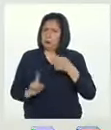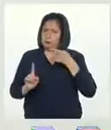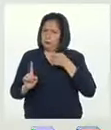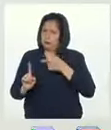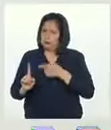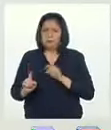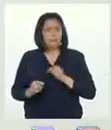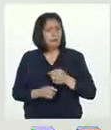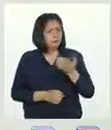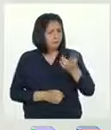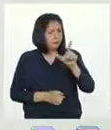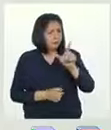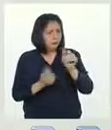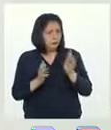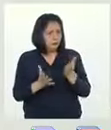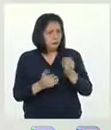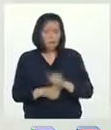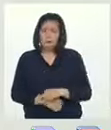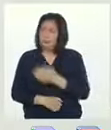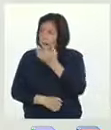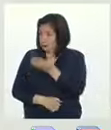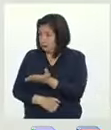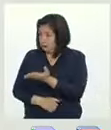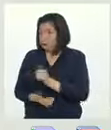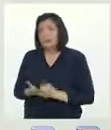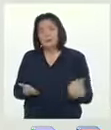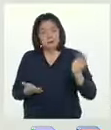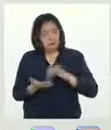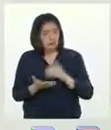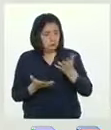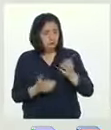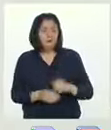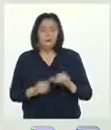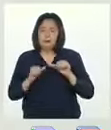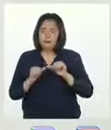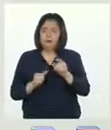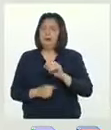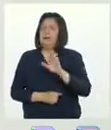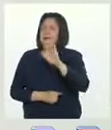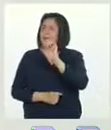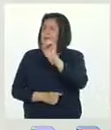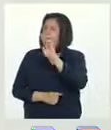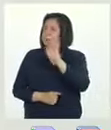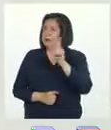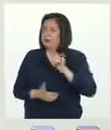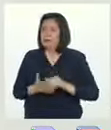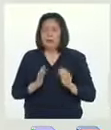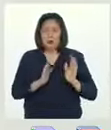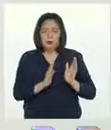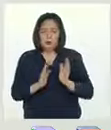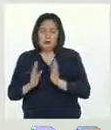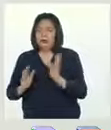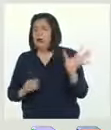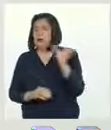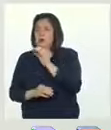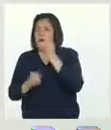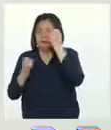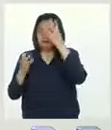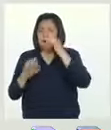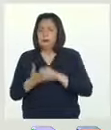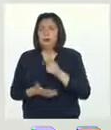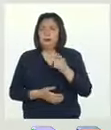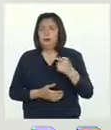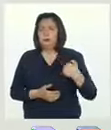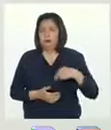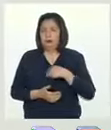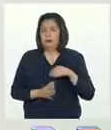explicación tan detallada y completa sobre el caso de Luis! ¿No creen? Pero hay más. A continuación, Fabiana hizo el ejercicio de organizar toda la información tal